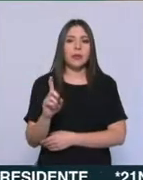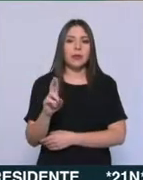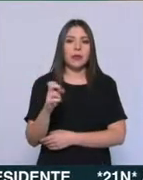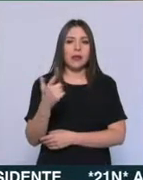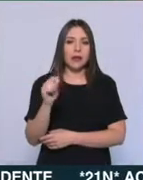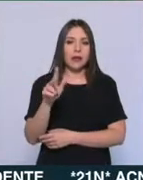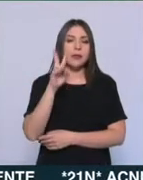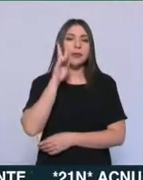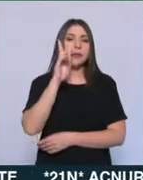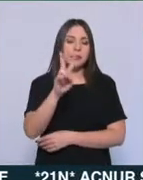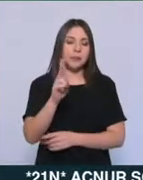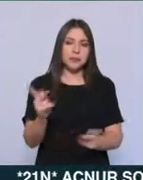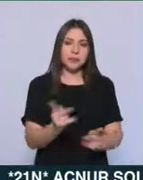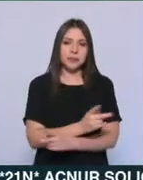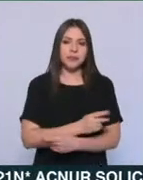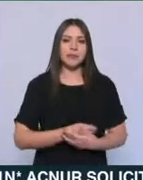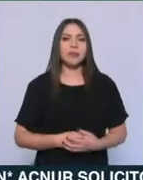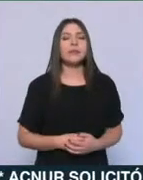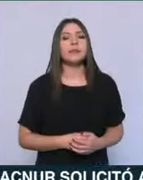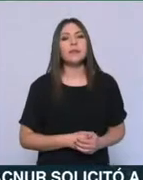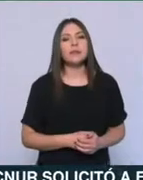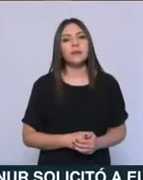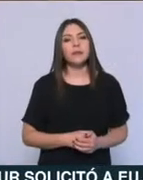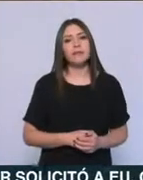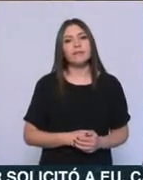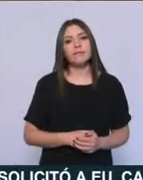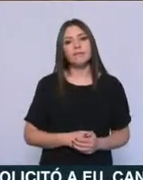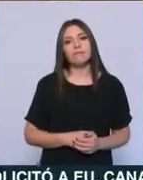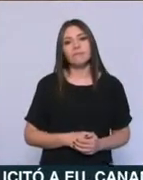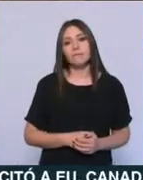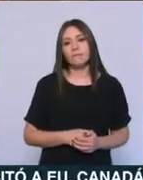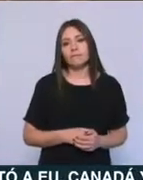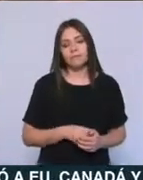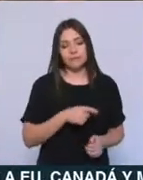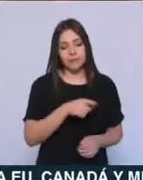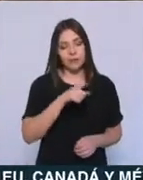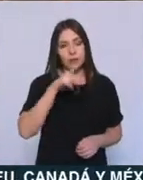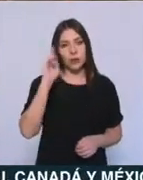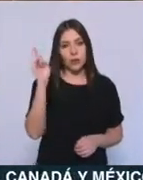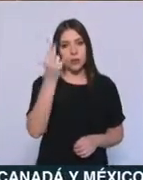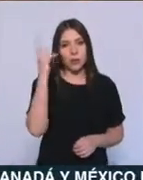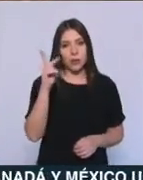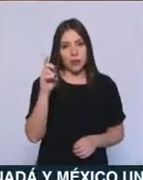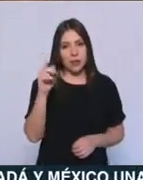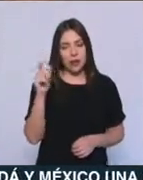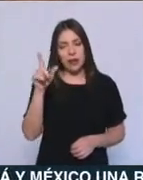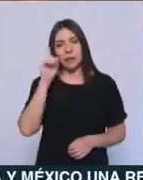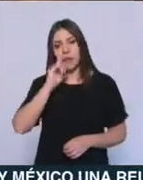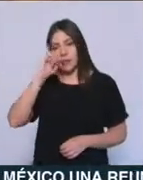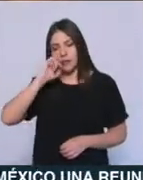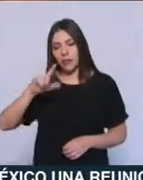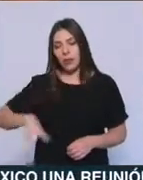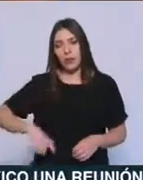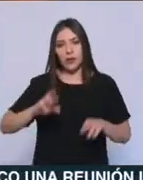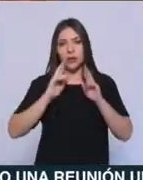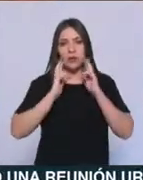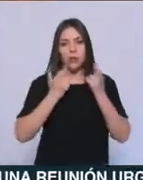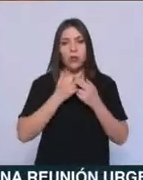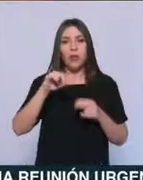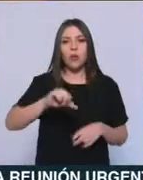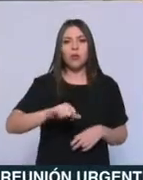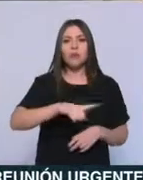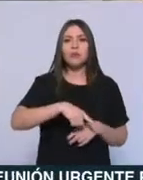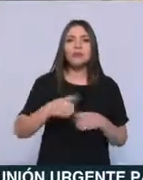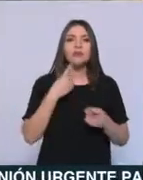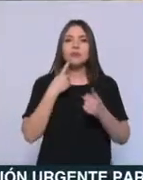La jefa de gobierno, Claudia Sheinbaum, se reunió en privado con el rector de la Universidad del Pedregal, Armando Martínez, para acordar acciones